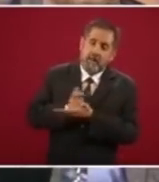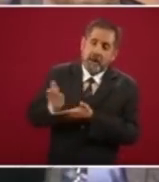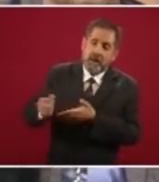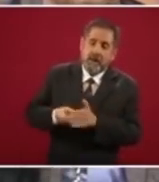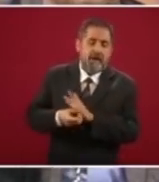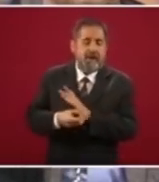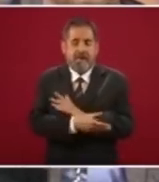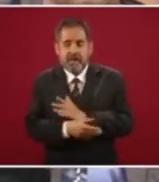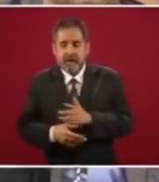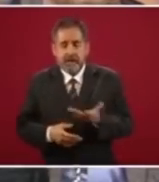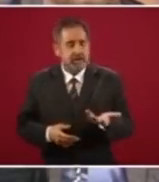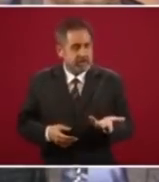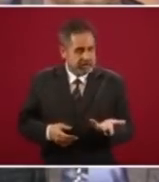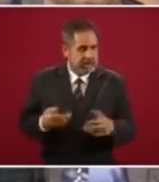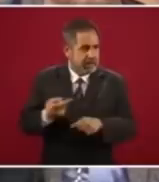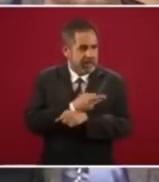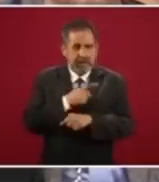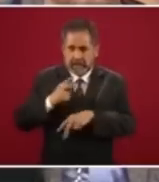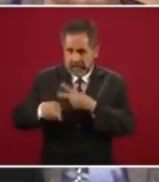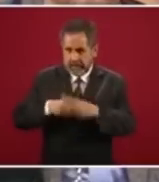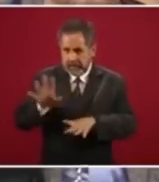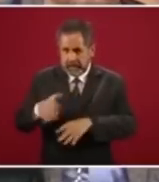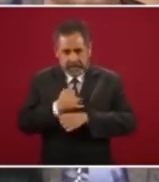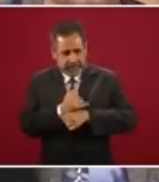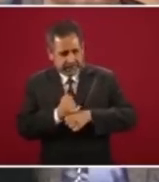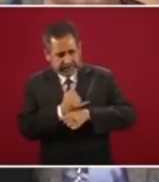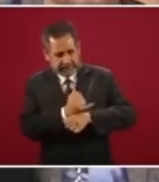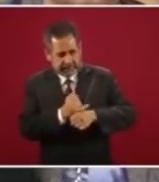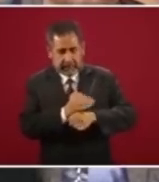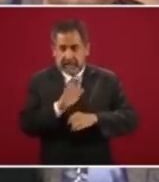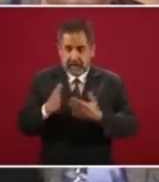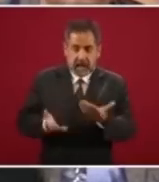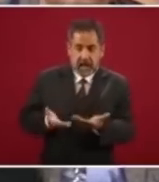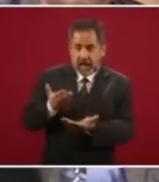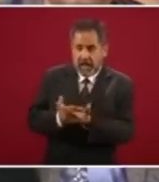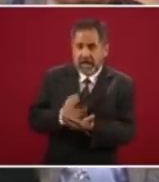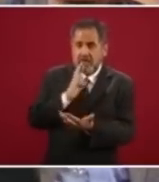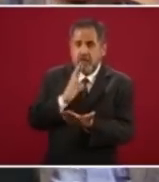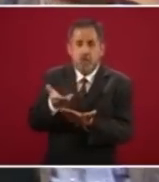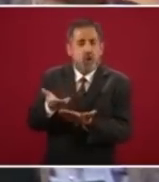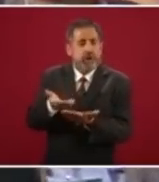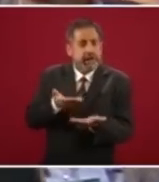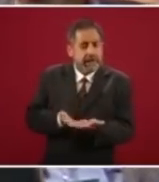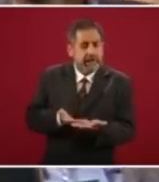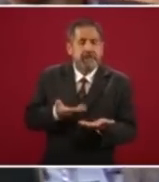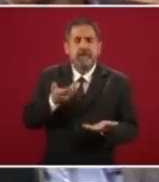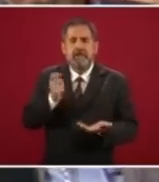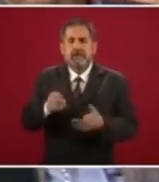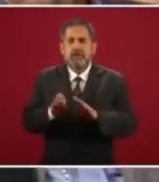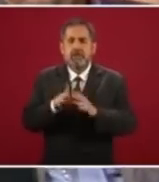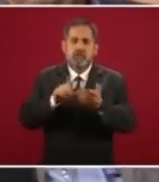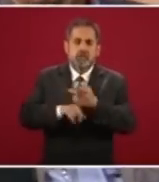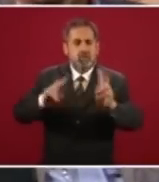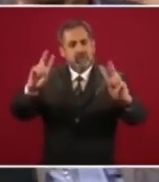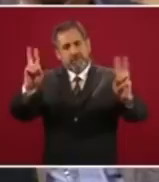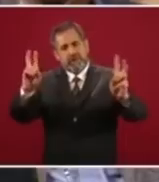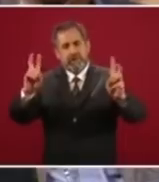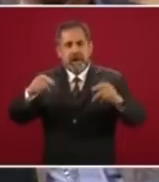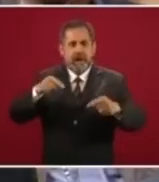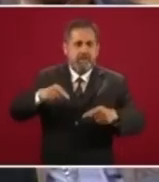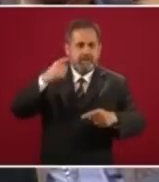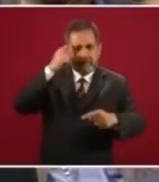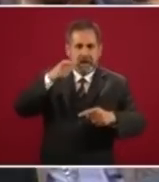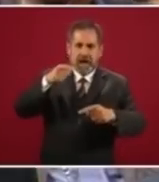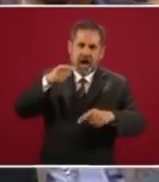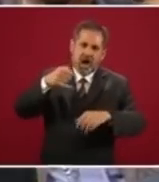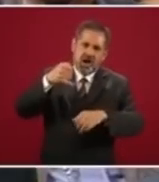¿Si ha habido algún avance de estas investigaciones? ¿Si le han presentado algún reporte? ¿Si es un tema que le interesa pues llegar